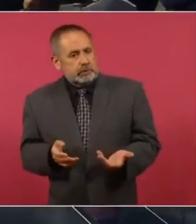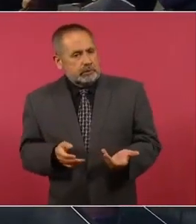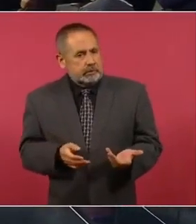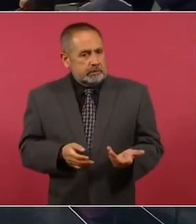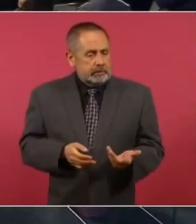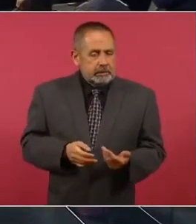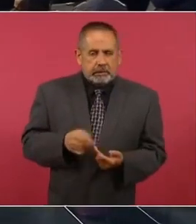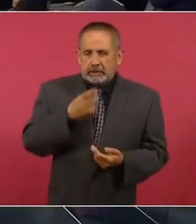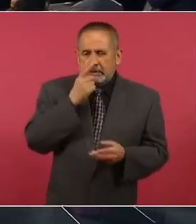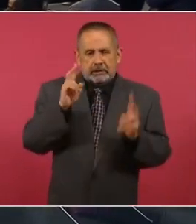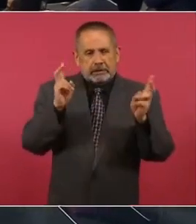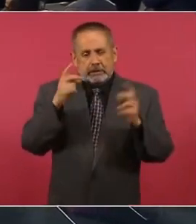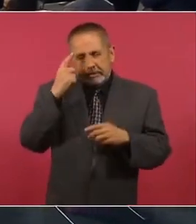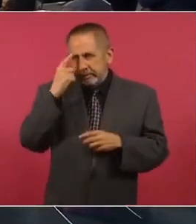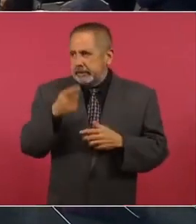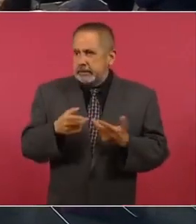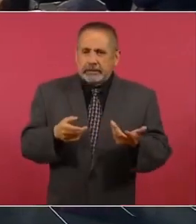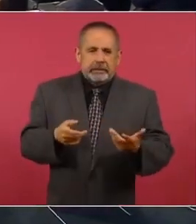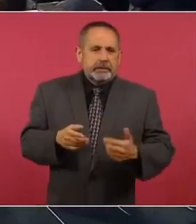supuestamente para